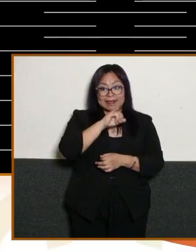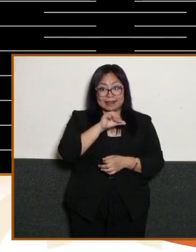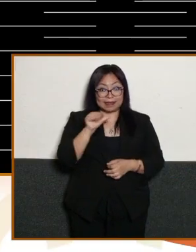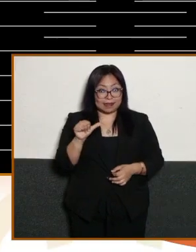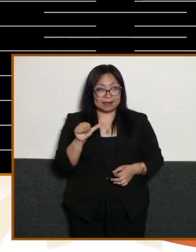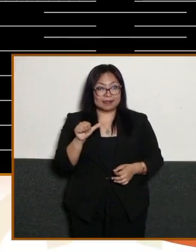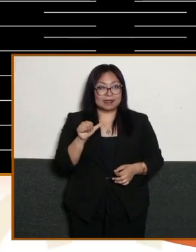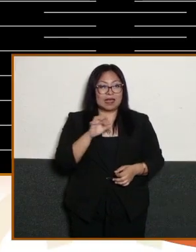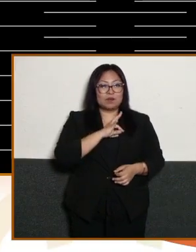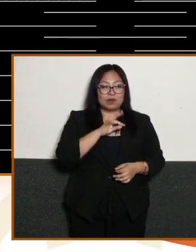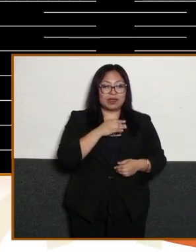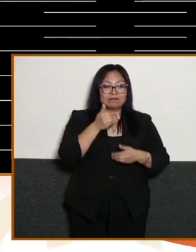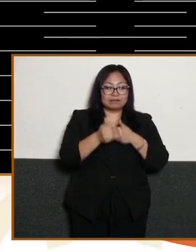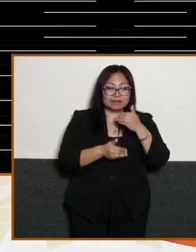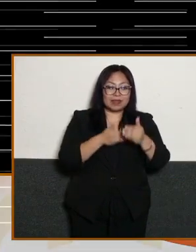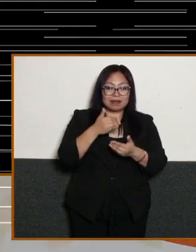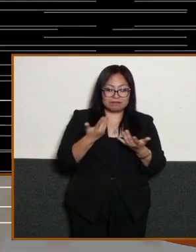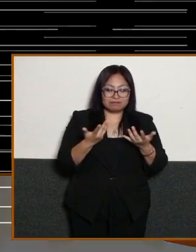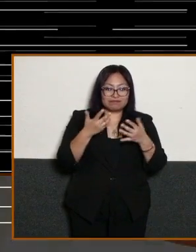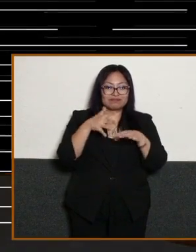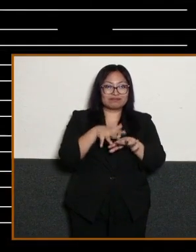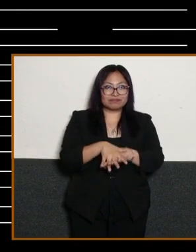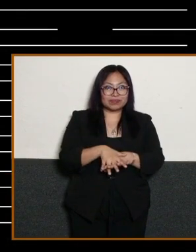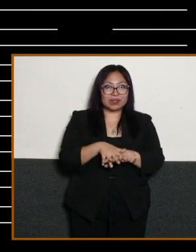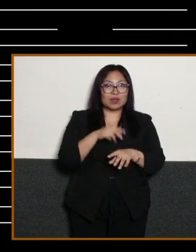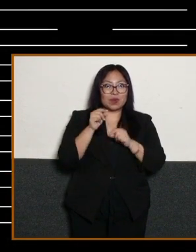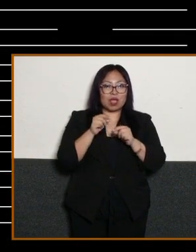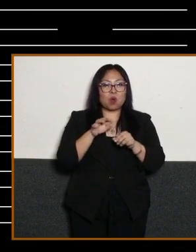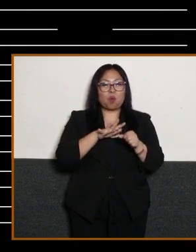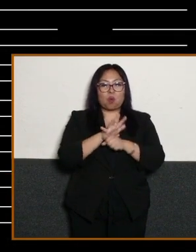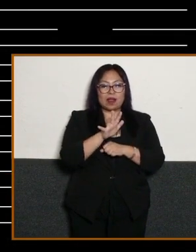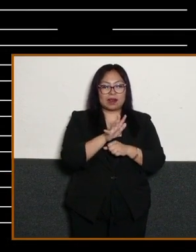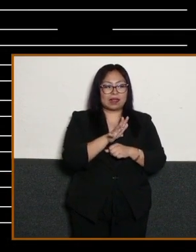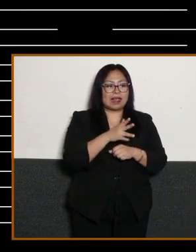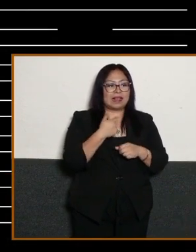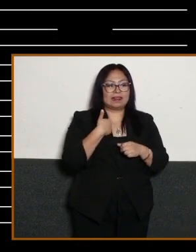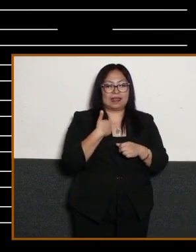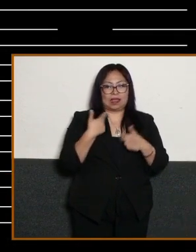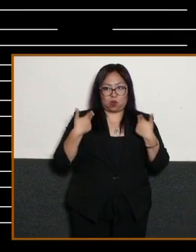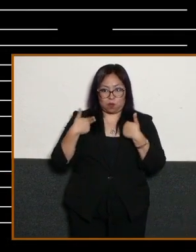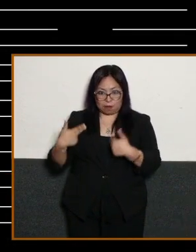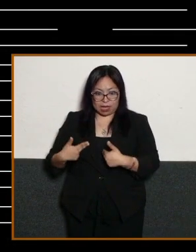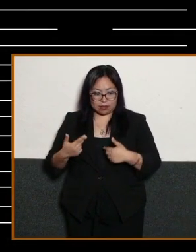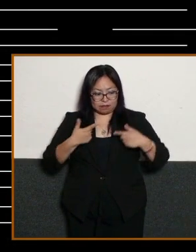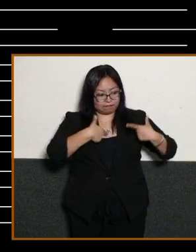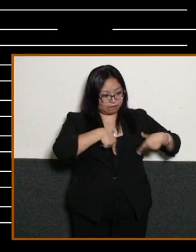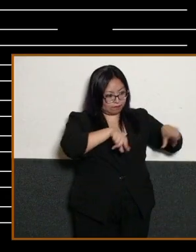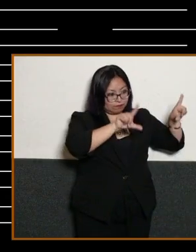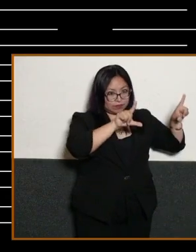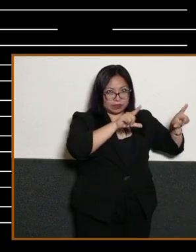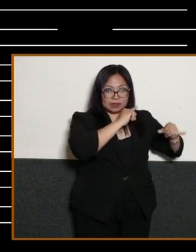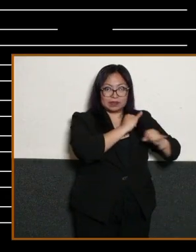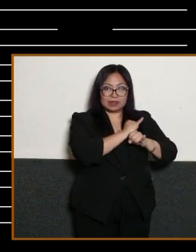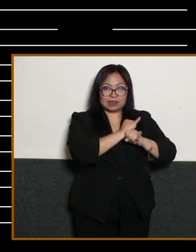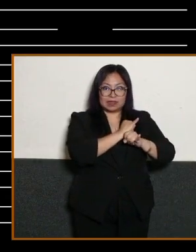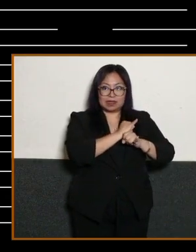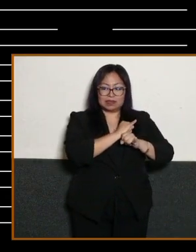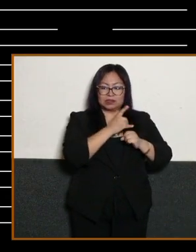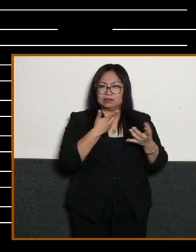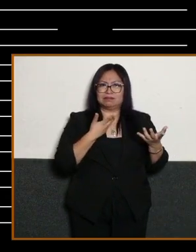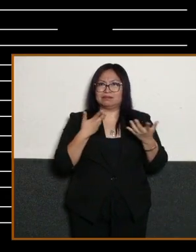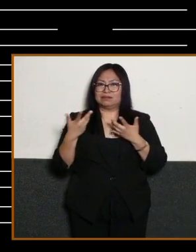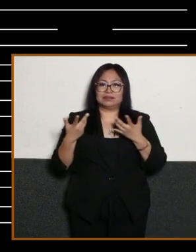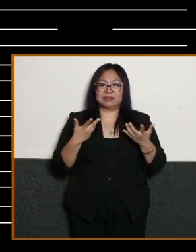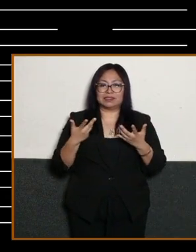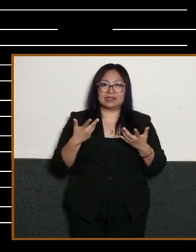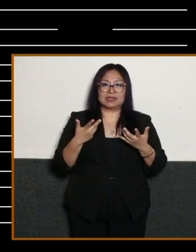inteligencias empiecen a mezclarse, no nada más entre lo artificial y en lo humano, si de hecho no sé cómo hacer el plural de